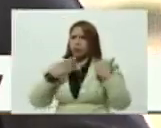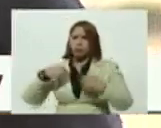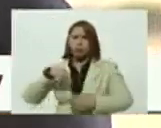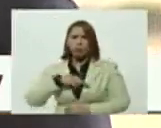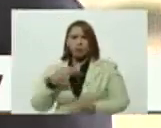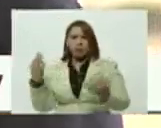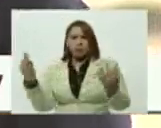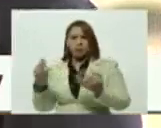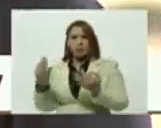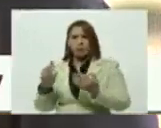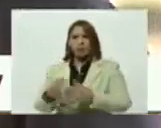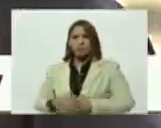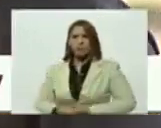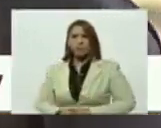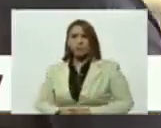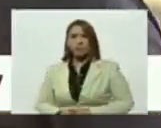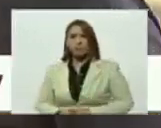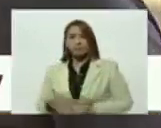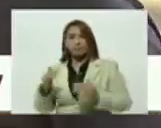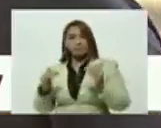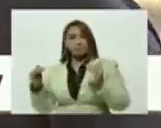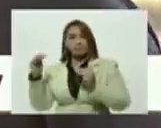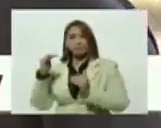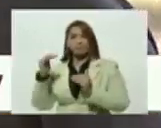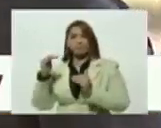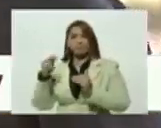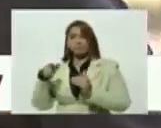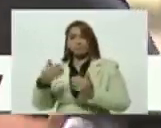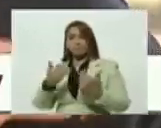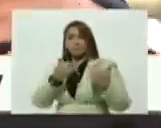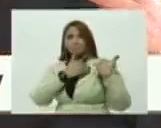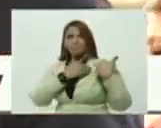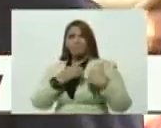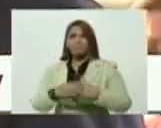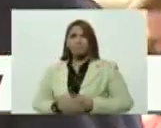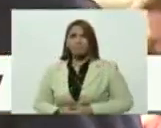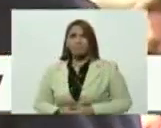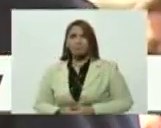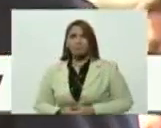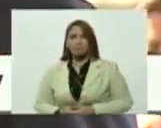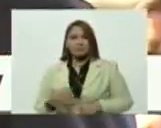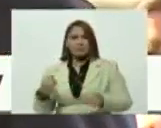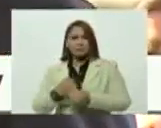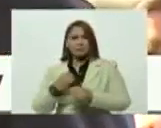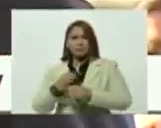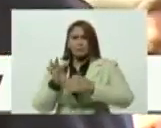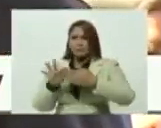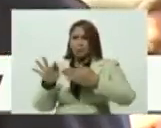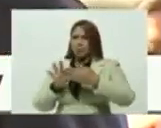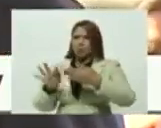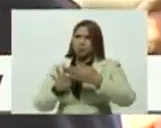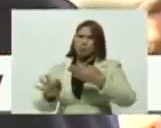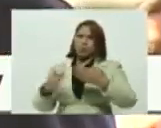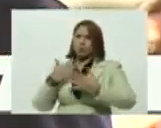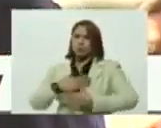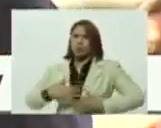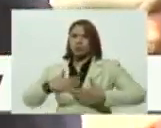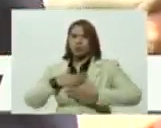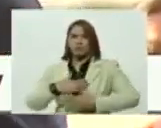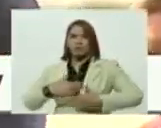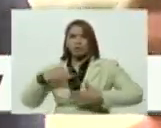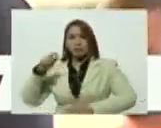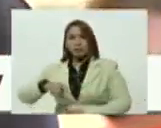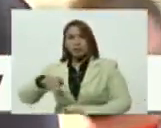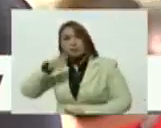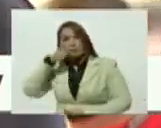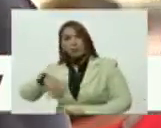siempre y procuraremos siempre estar a la altura de esas responsabilidades, ejerciendo las funciones para la satisfacción de las necesidades de nuestro pueblo,